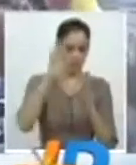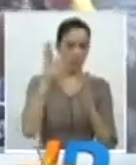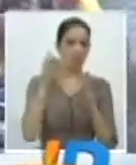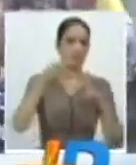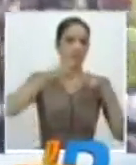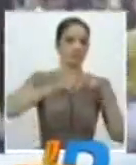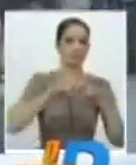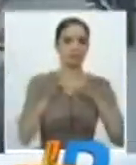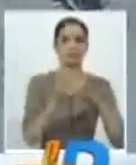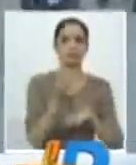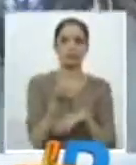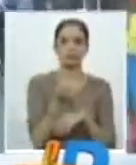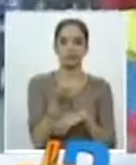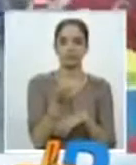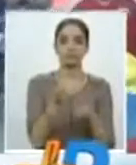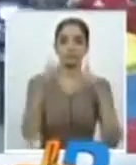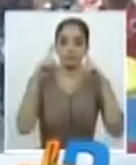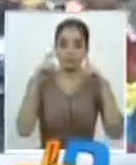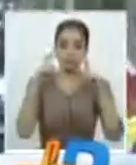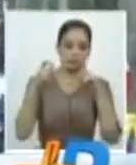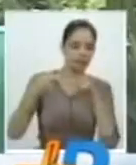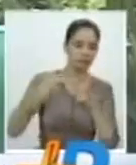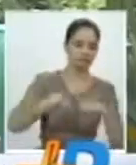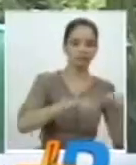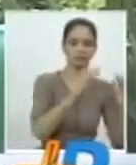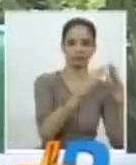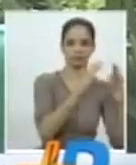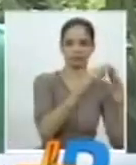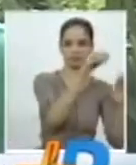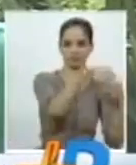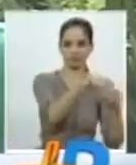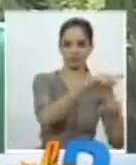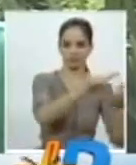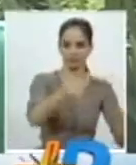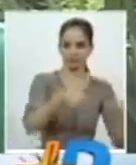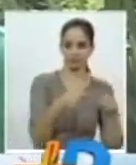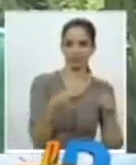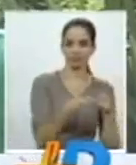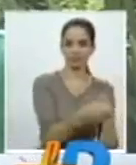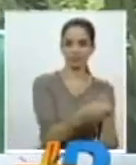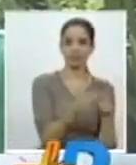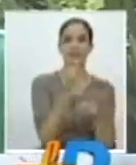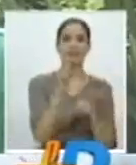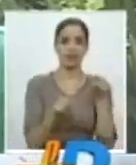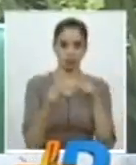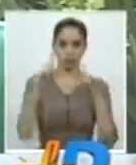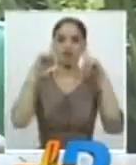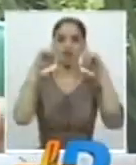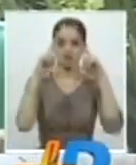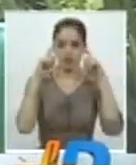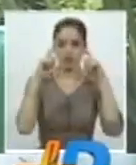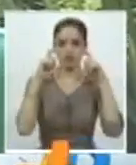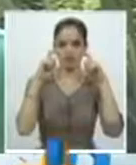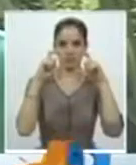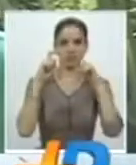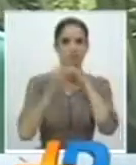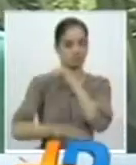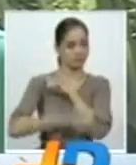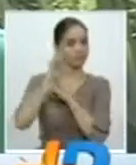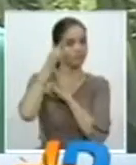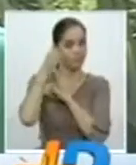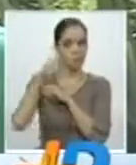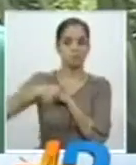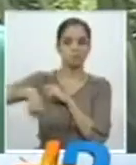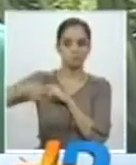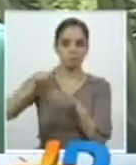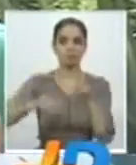los próximos días llegará a la casa del infractor. A muchos otros les va a llegar la fotomulta. No olvídese que habían agentes de tránsito que